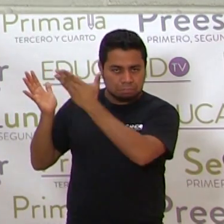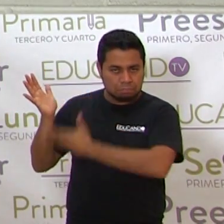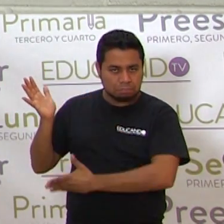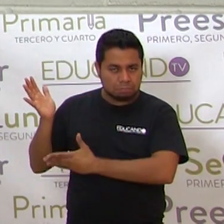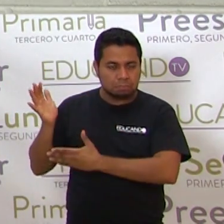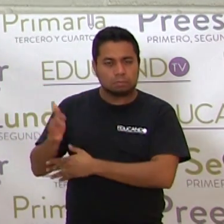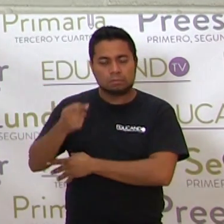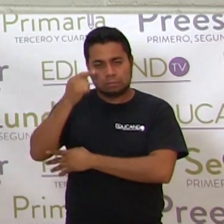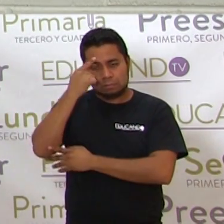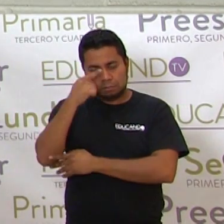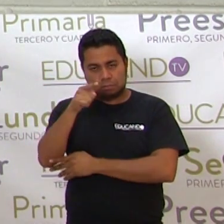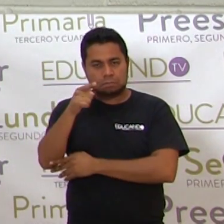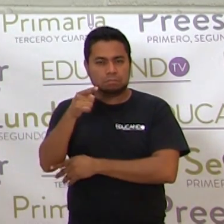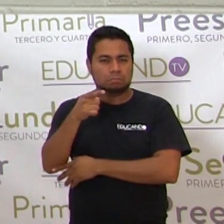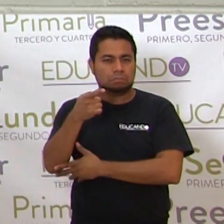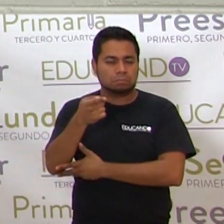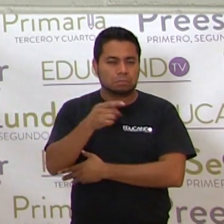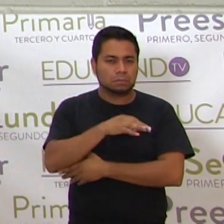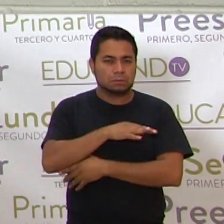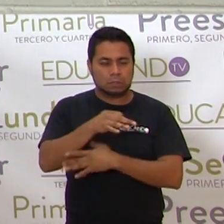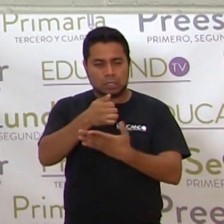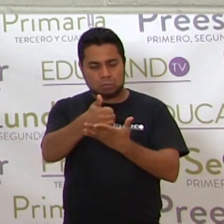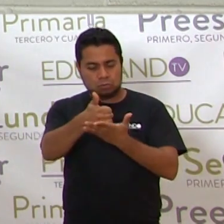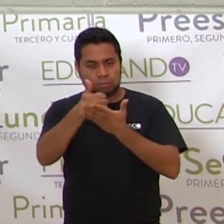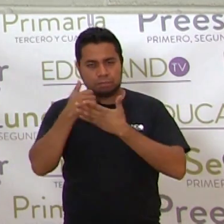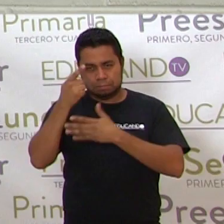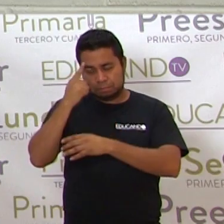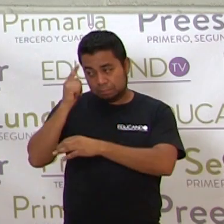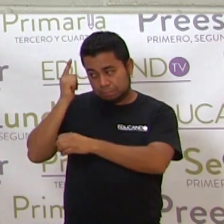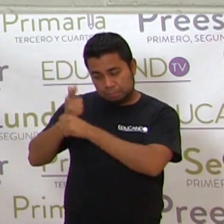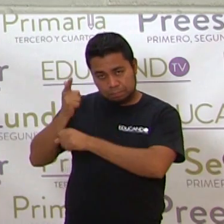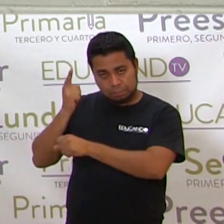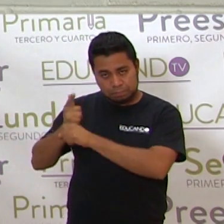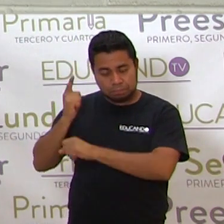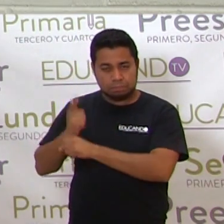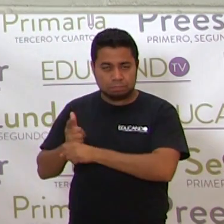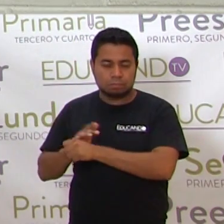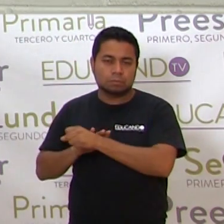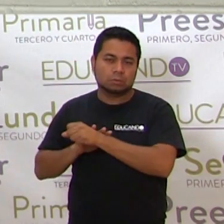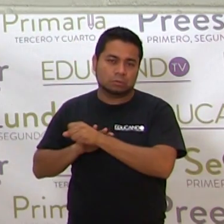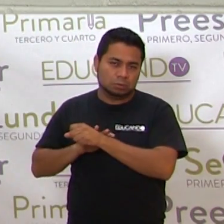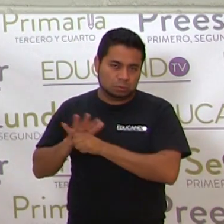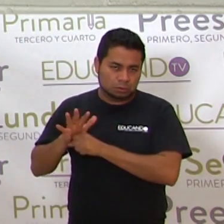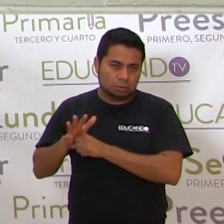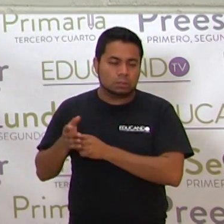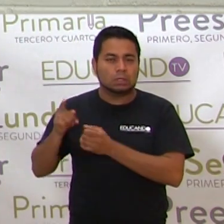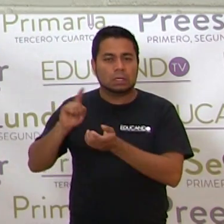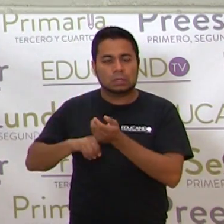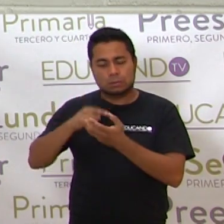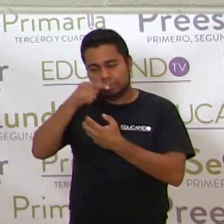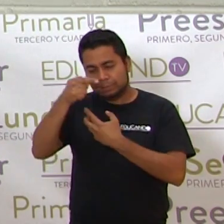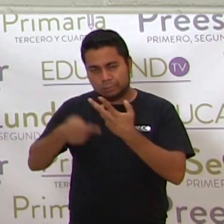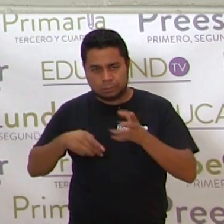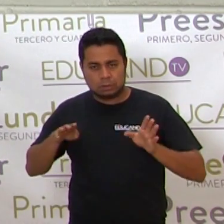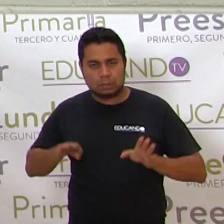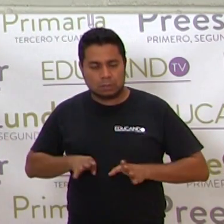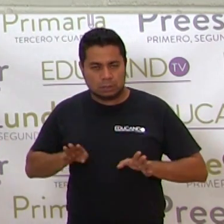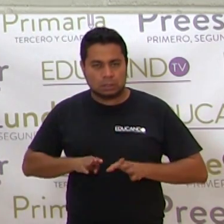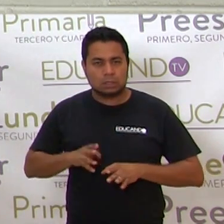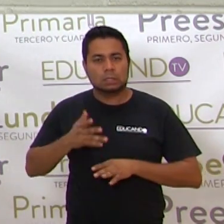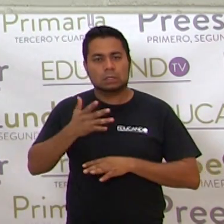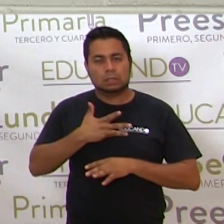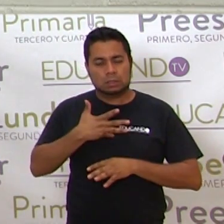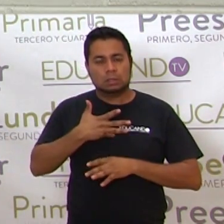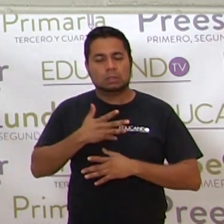tú puedas ayudarme a identificar cada uno de las características que